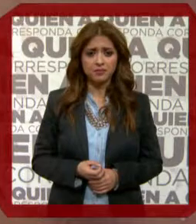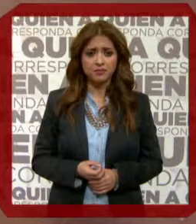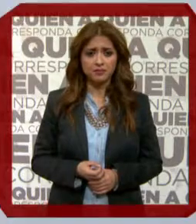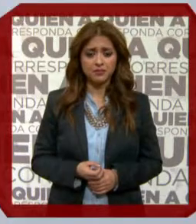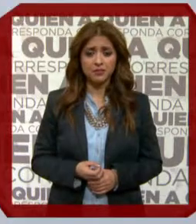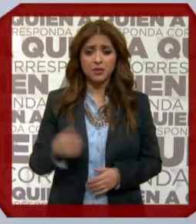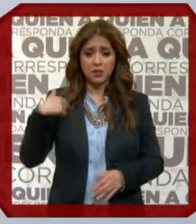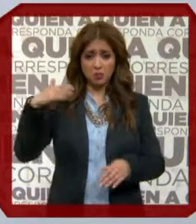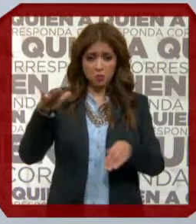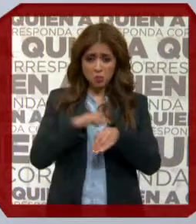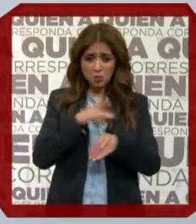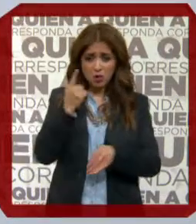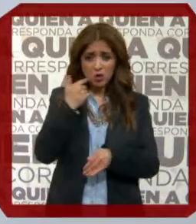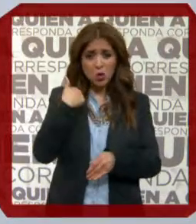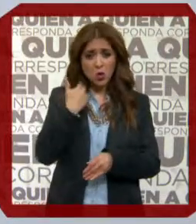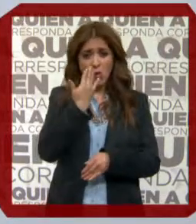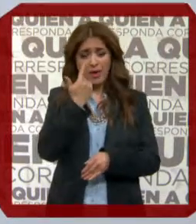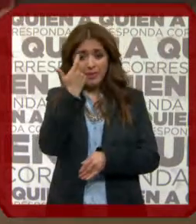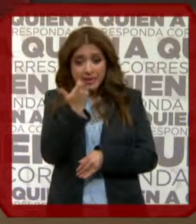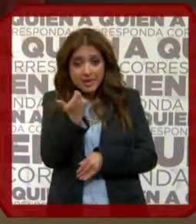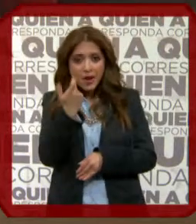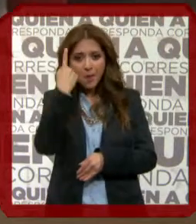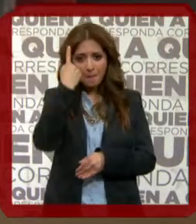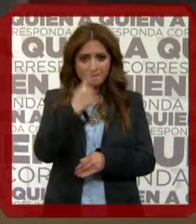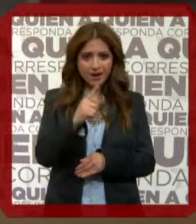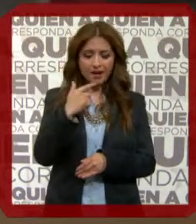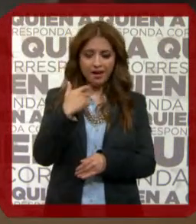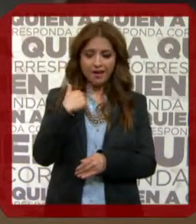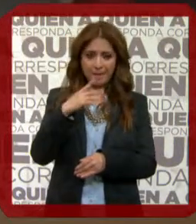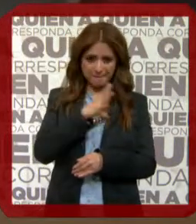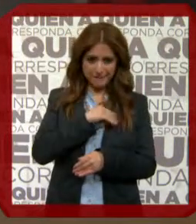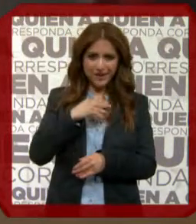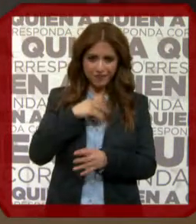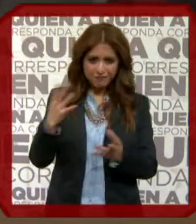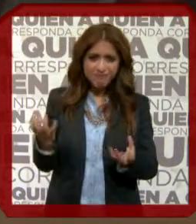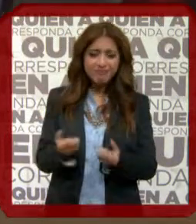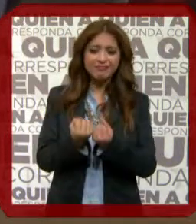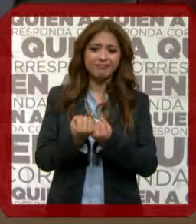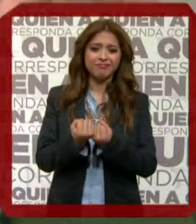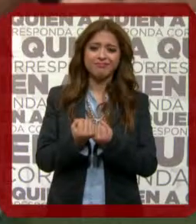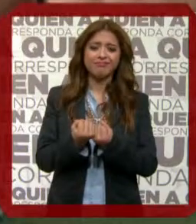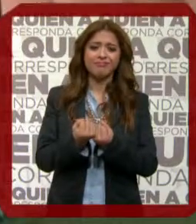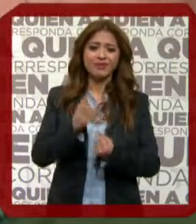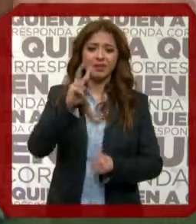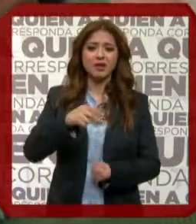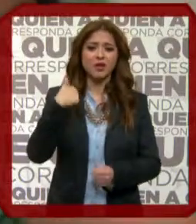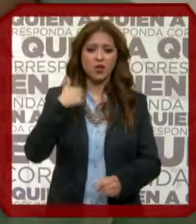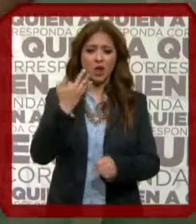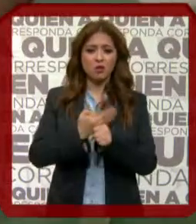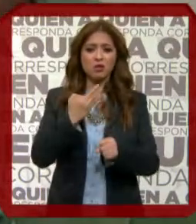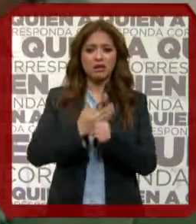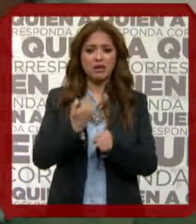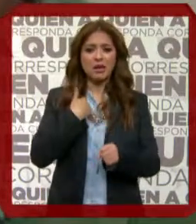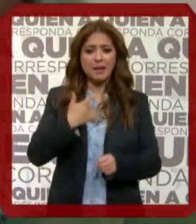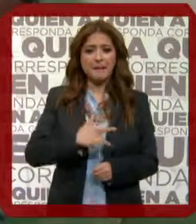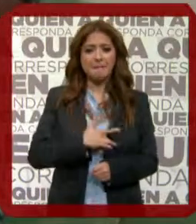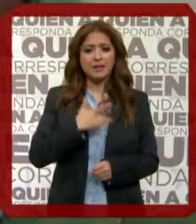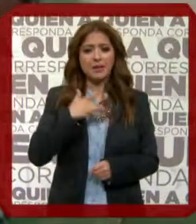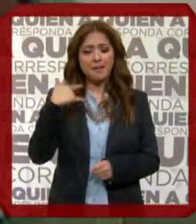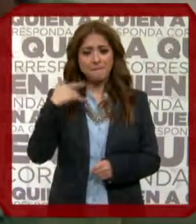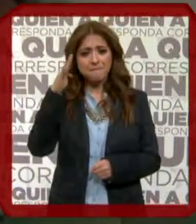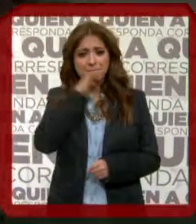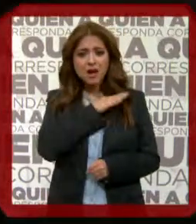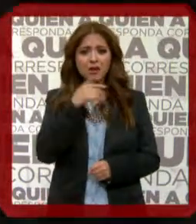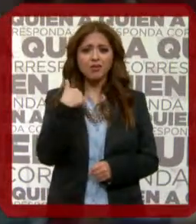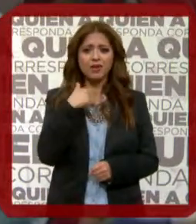dinero para sacarlo adelante pues nos sentimos mal por no este poder hacer